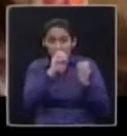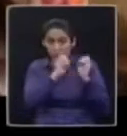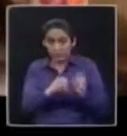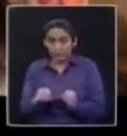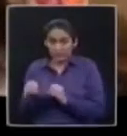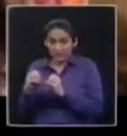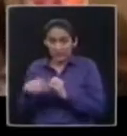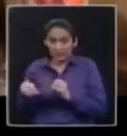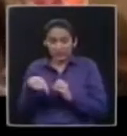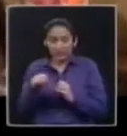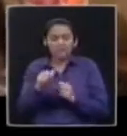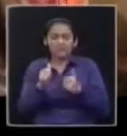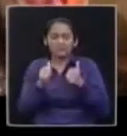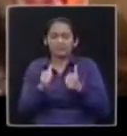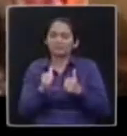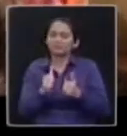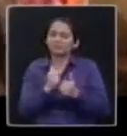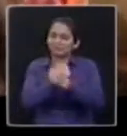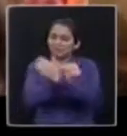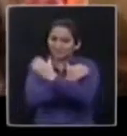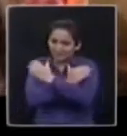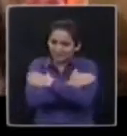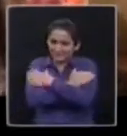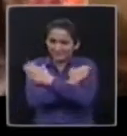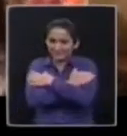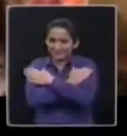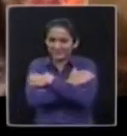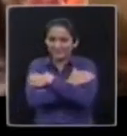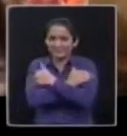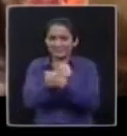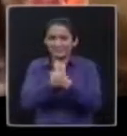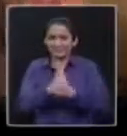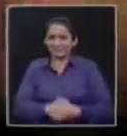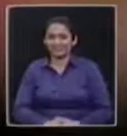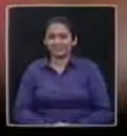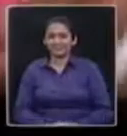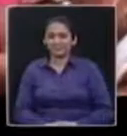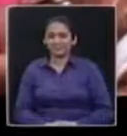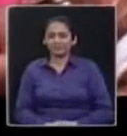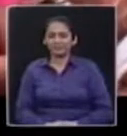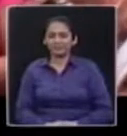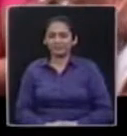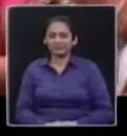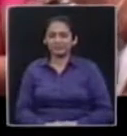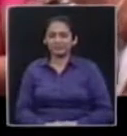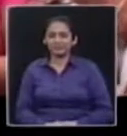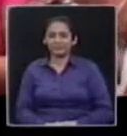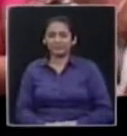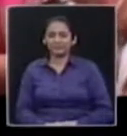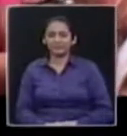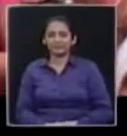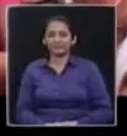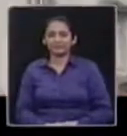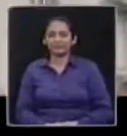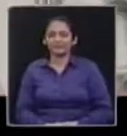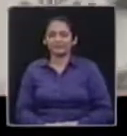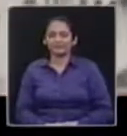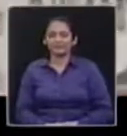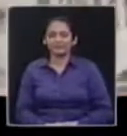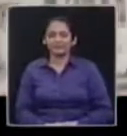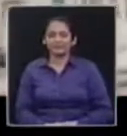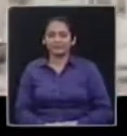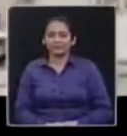porque definitivamente es una labor muy linda y que se debe reconocer. En el marco del agasajo también se celebró el